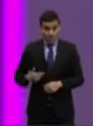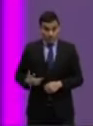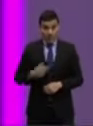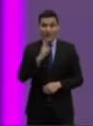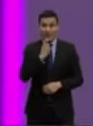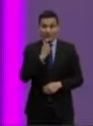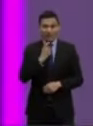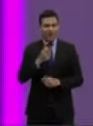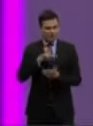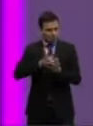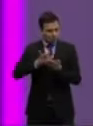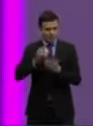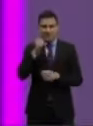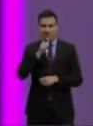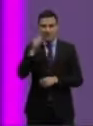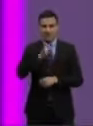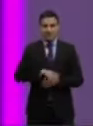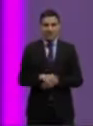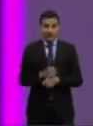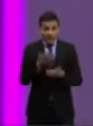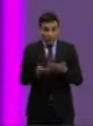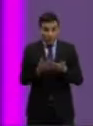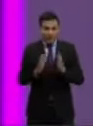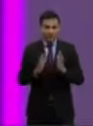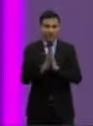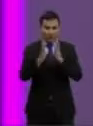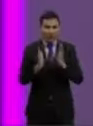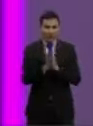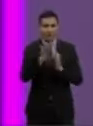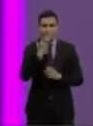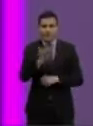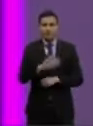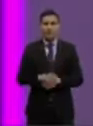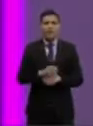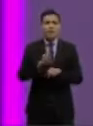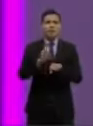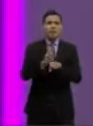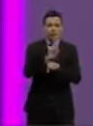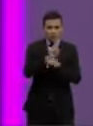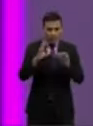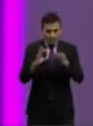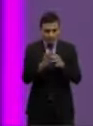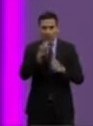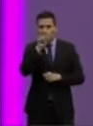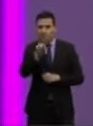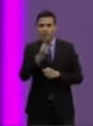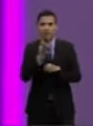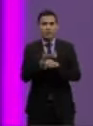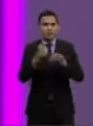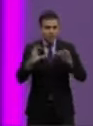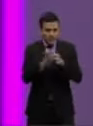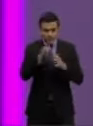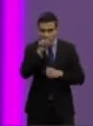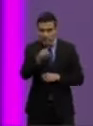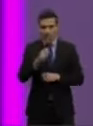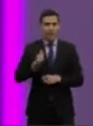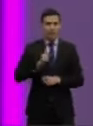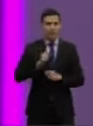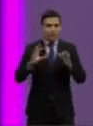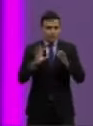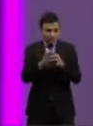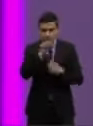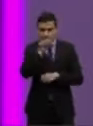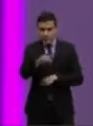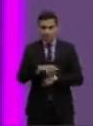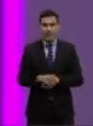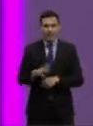una democracia. Sí, estamos haciendo lazos con Venezuela, pero también con Estados Unidos, pero también con Canadá. Se